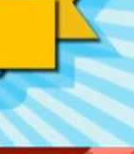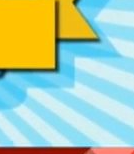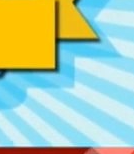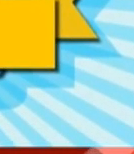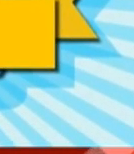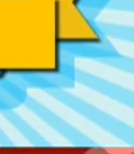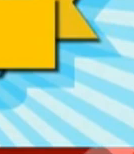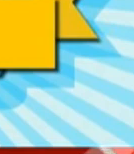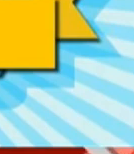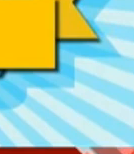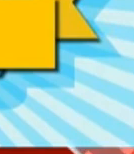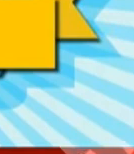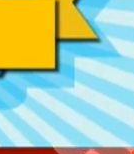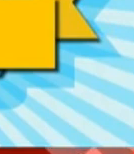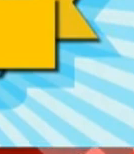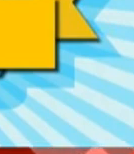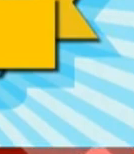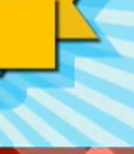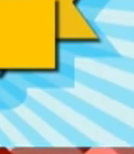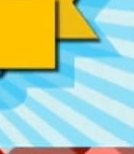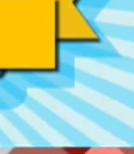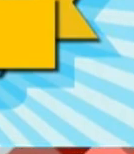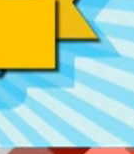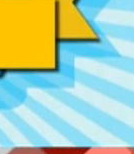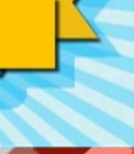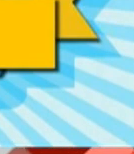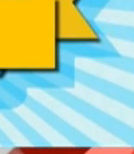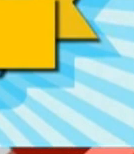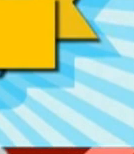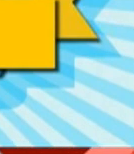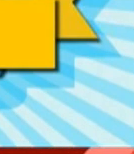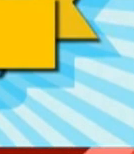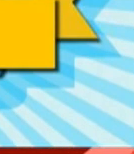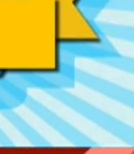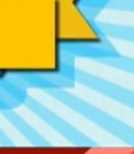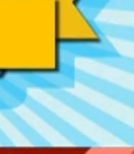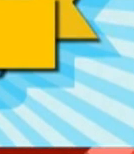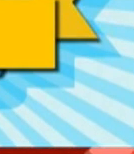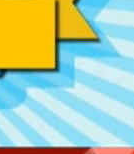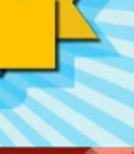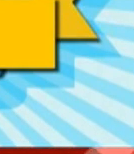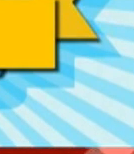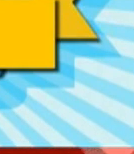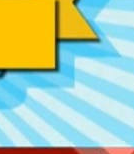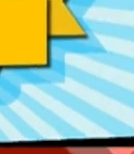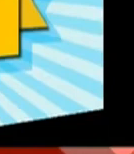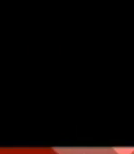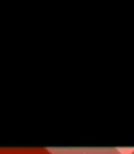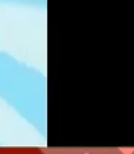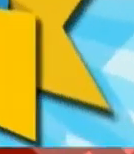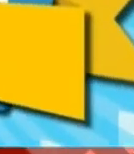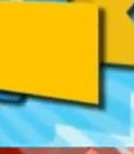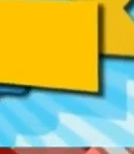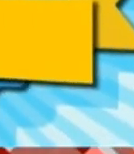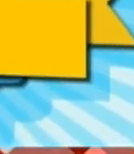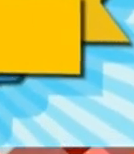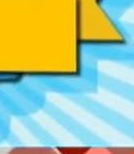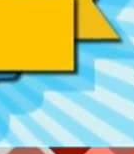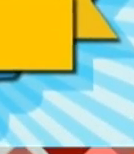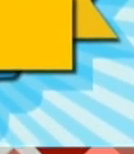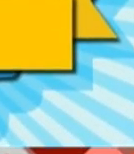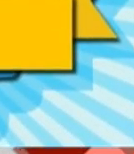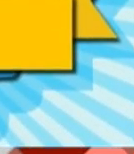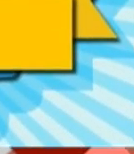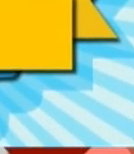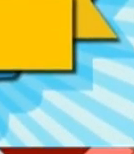emoji más usado es el conocido oficialmente como la cara con lágrimas de felicidad. Así es, la carita esa que estamos viendo en la que nos reímos de